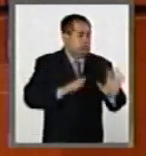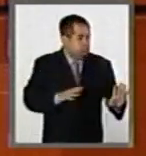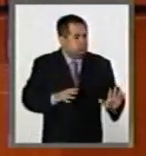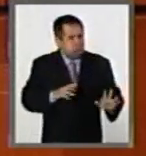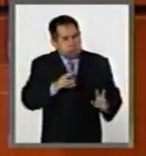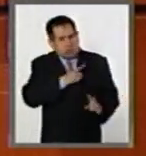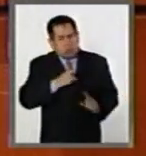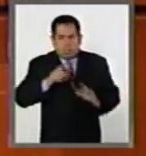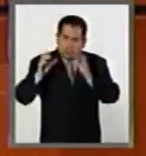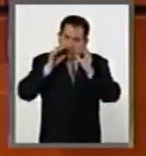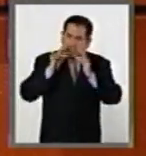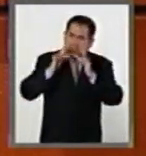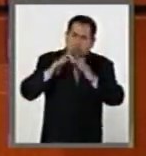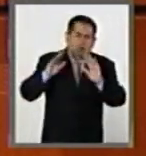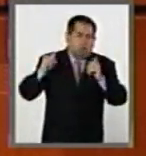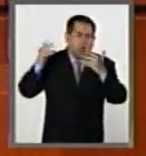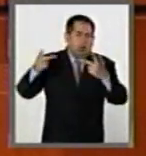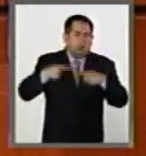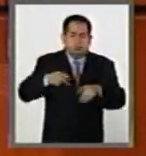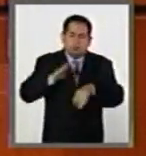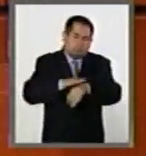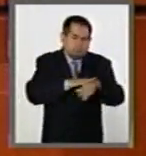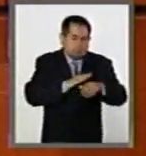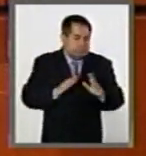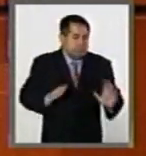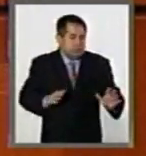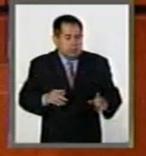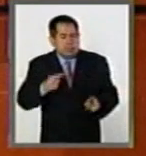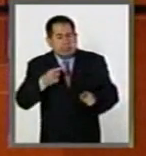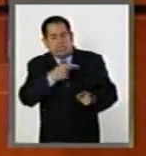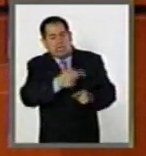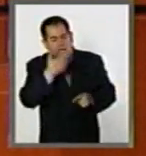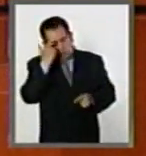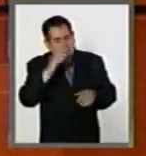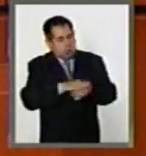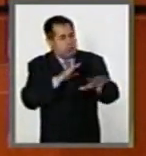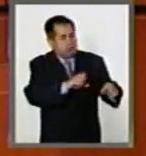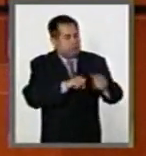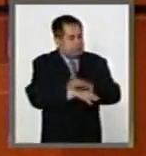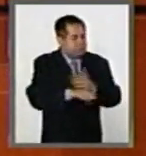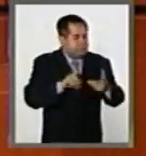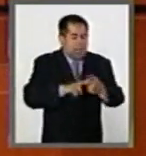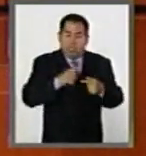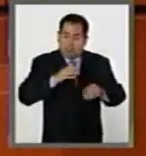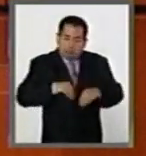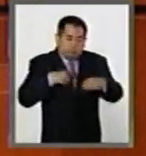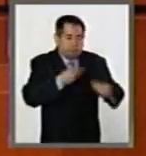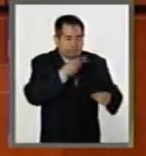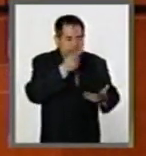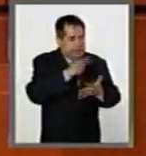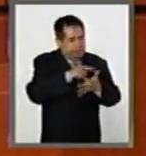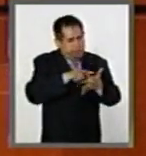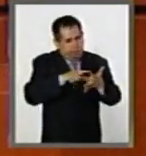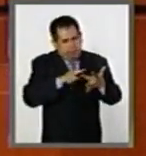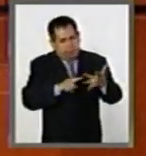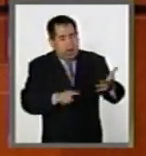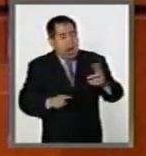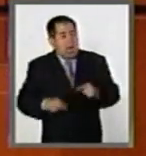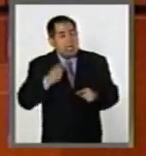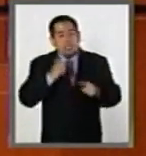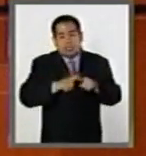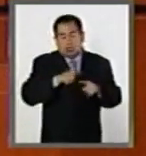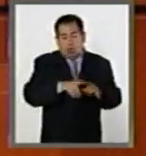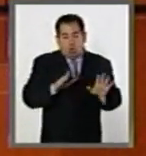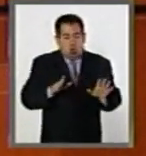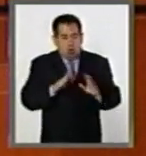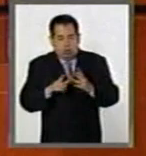respecto de la situación de su detención, que refiere la acusación, el juzgamiento y, por supuesto, lo que tiene que ver con la